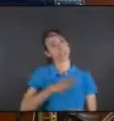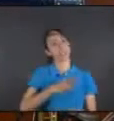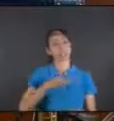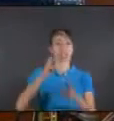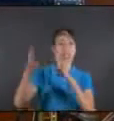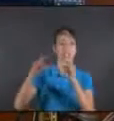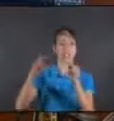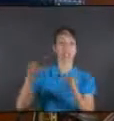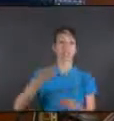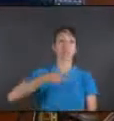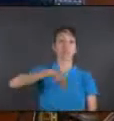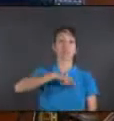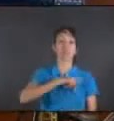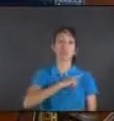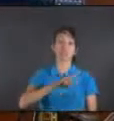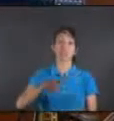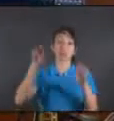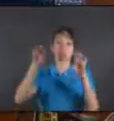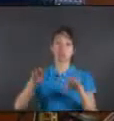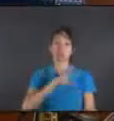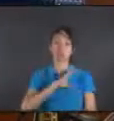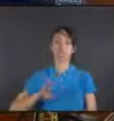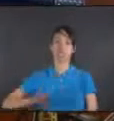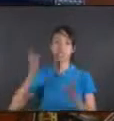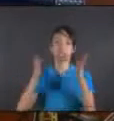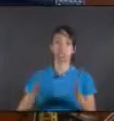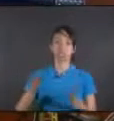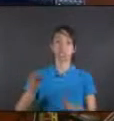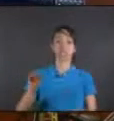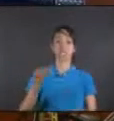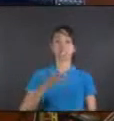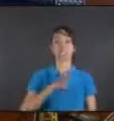¿Qué tiene que ver la luz con las tinieblas?